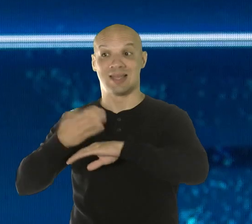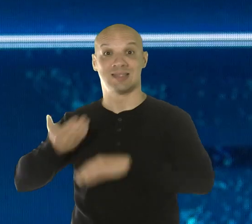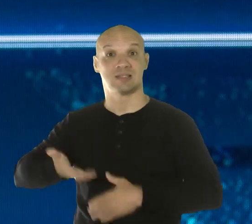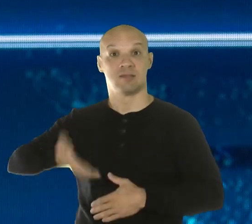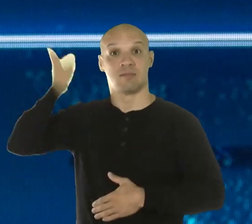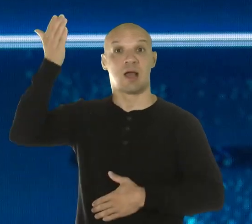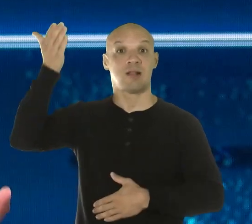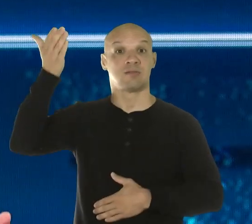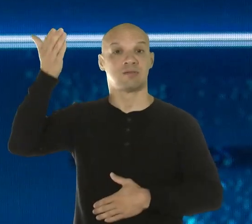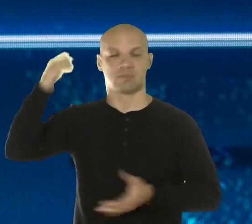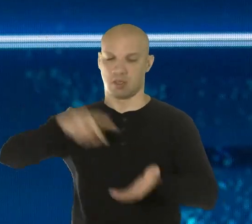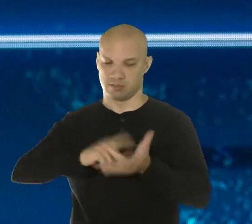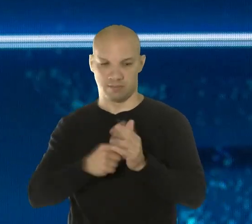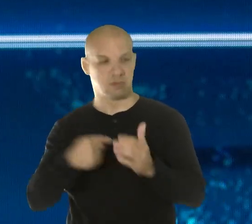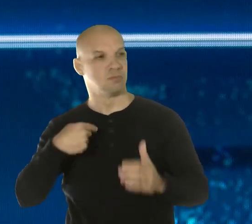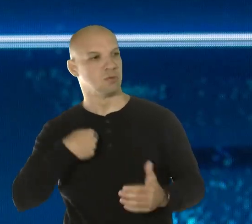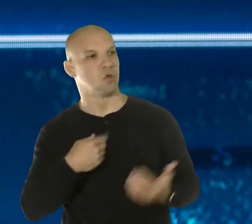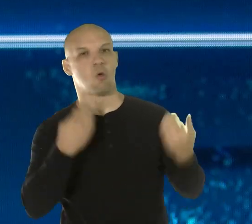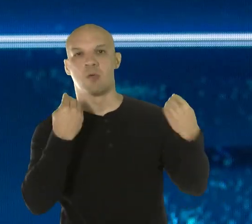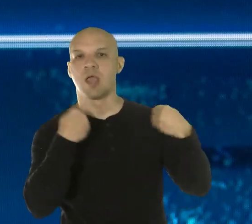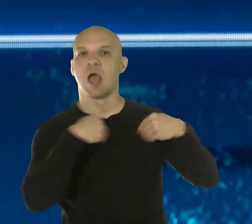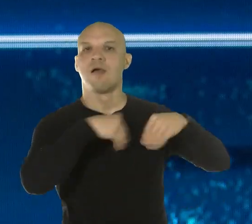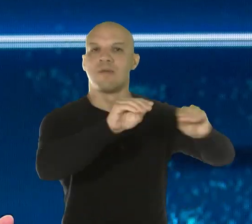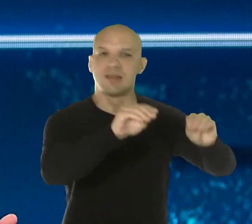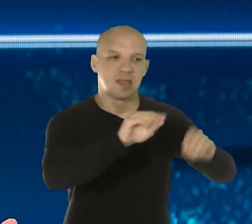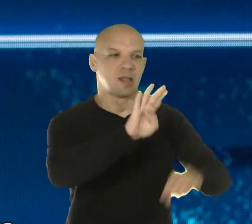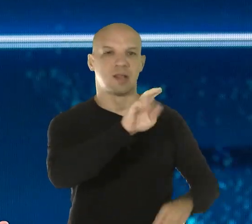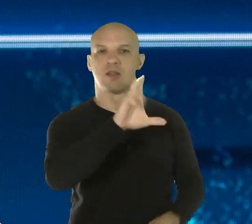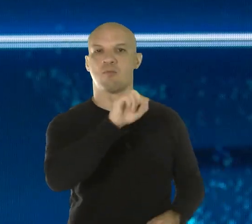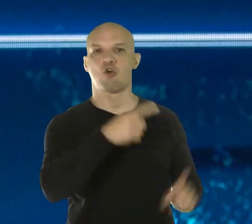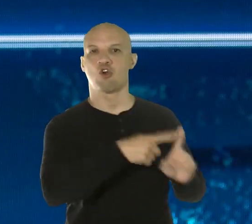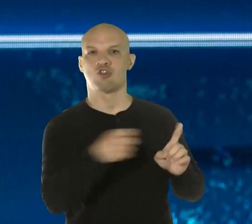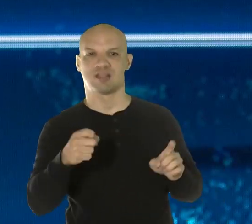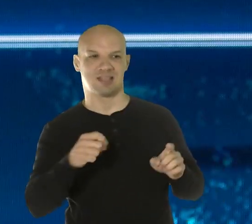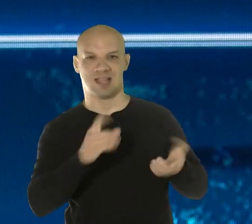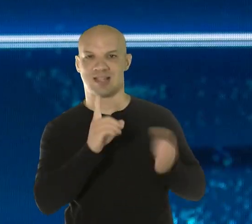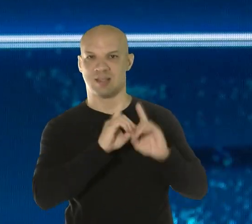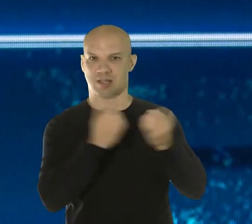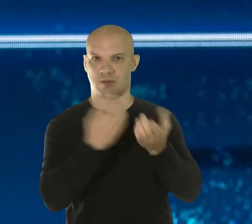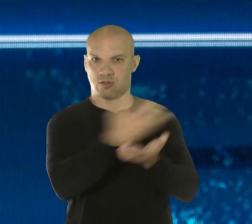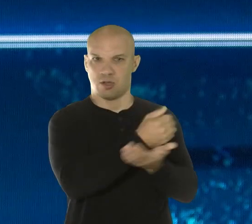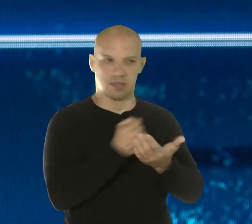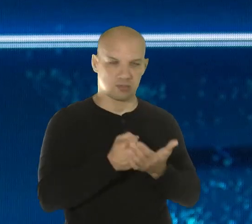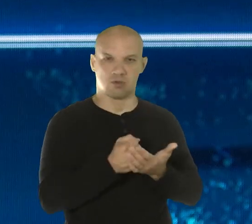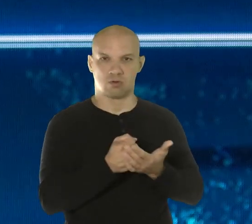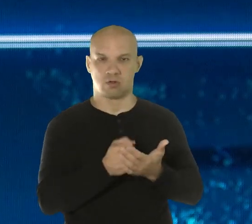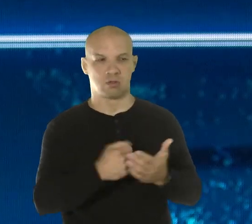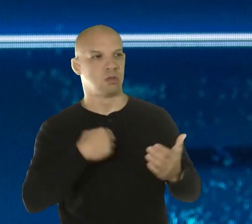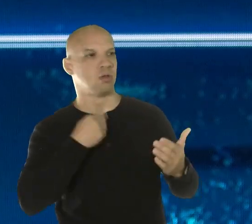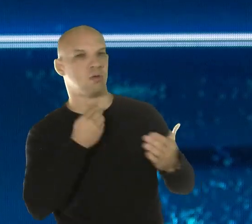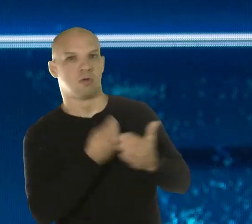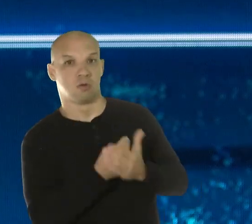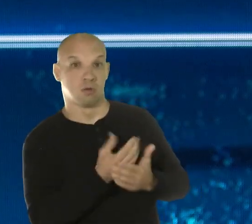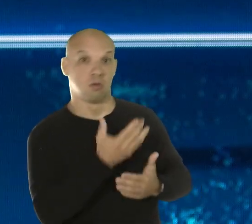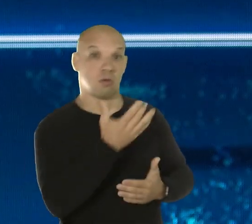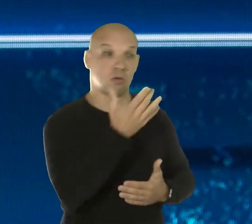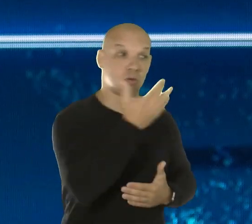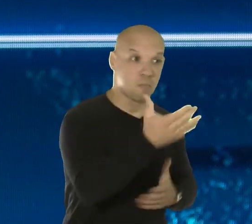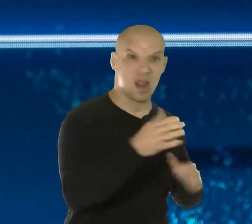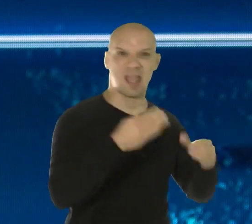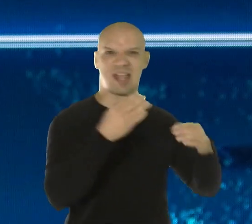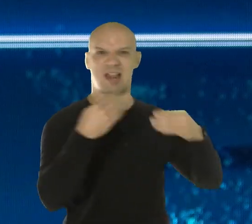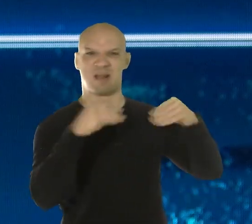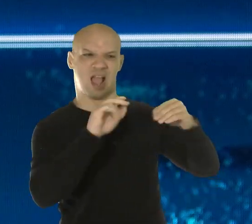lo tanto, si yo voy al mercado a vender bonos del Tesoro, cuando se están emitiendo o puedo comprar en el mercado secundario bonos